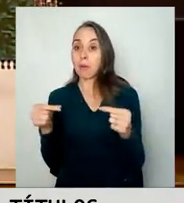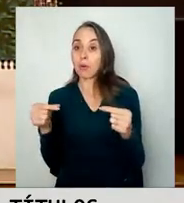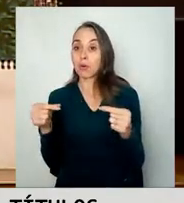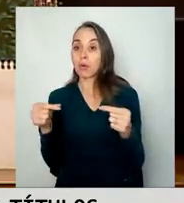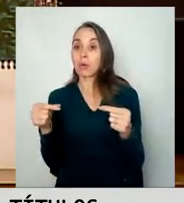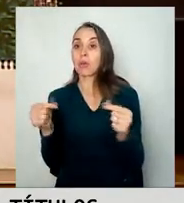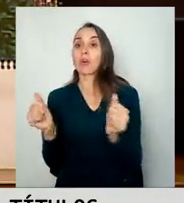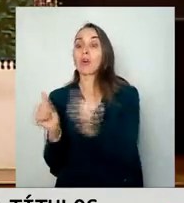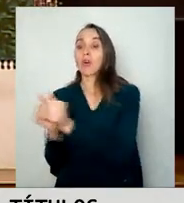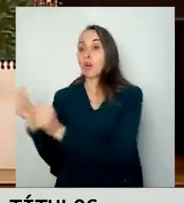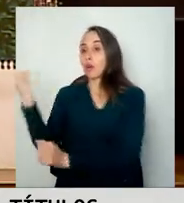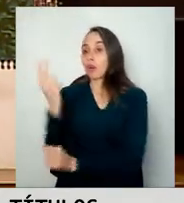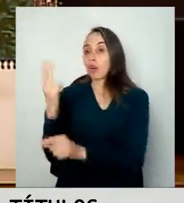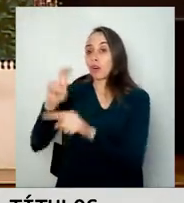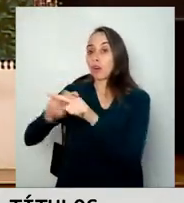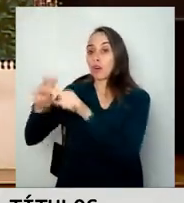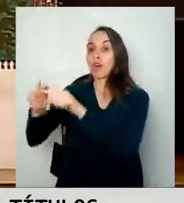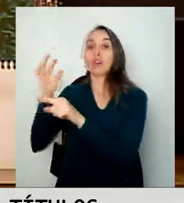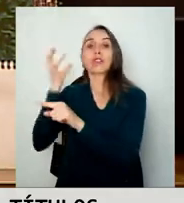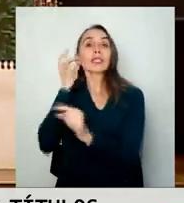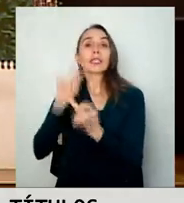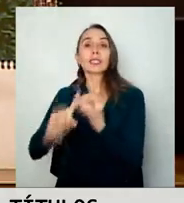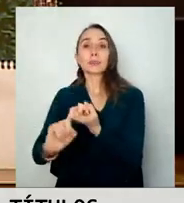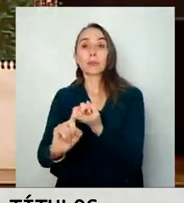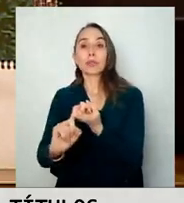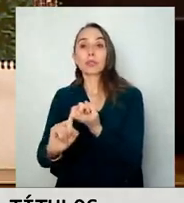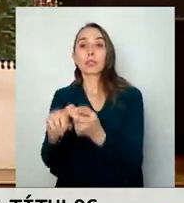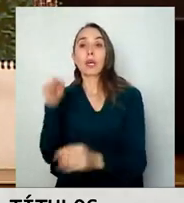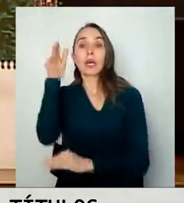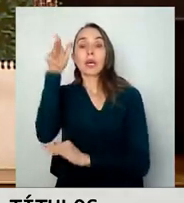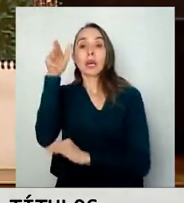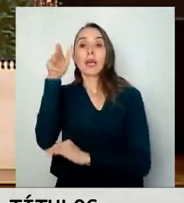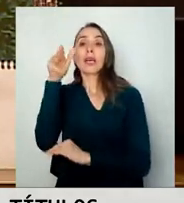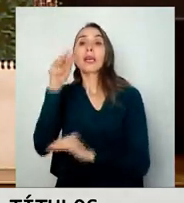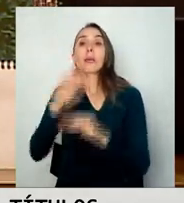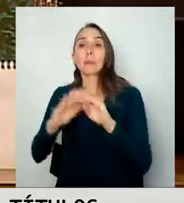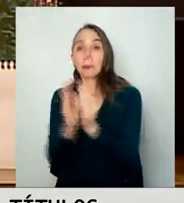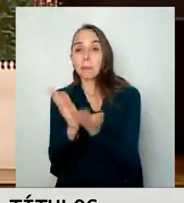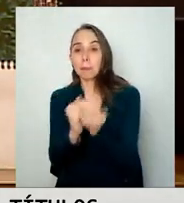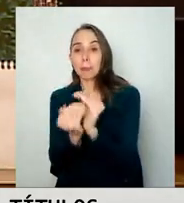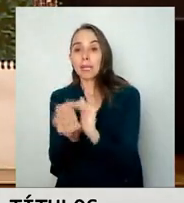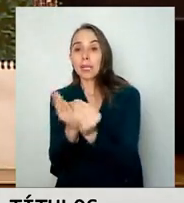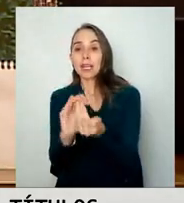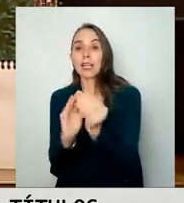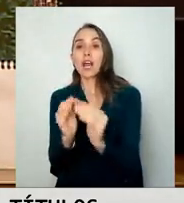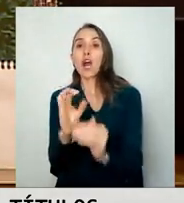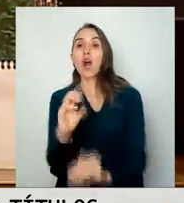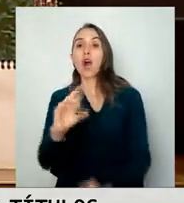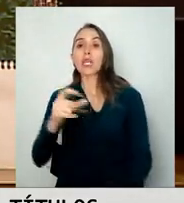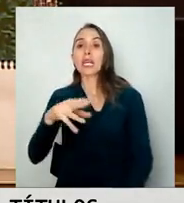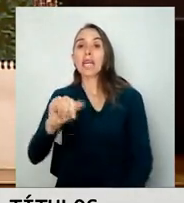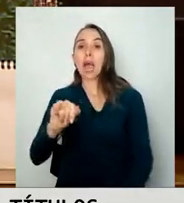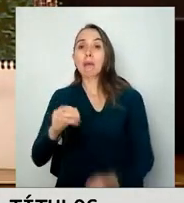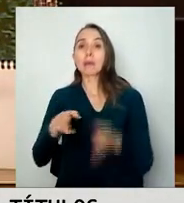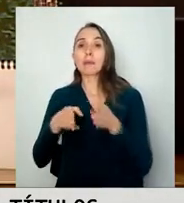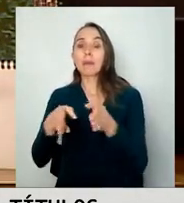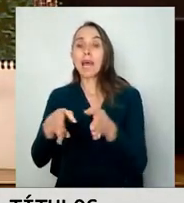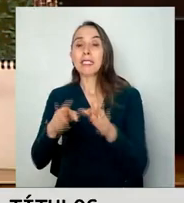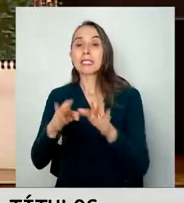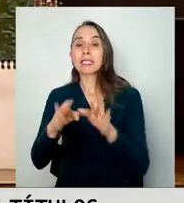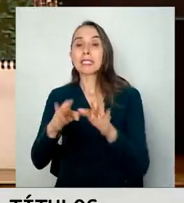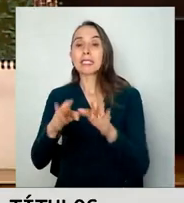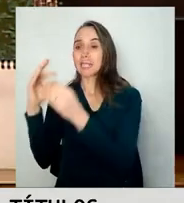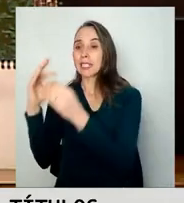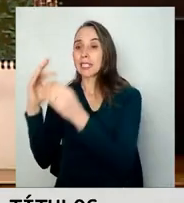quien ha hecho también una exposición de origami en el pasillo de la cámara Gracias por estar presente el día de hoy acá